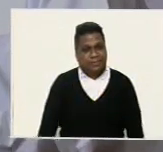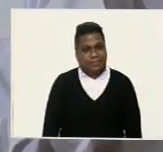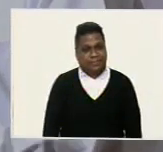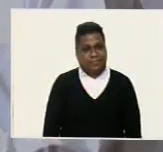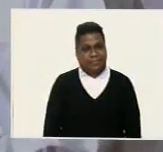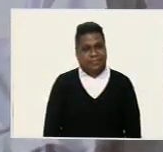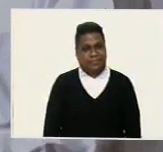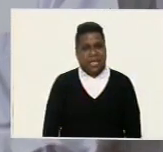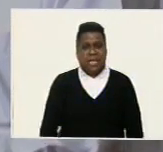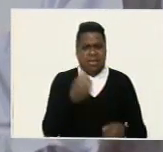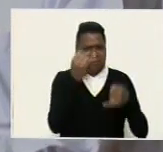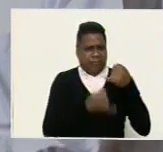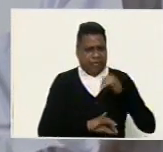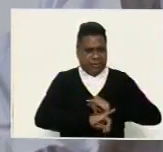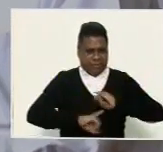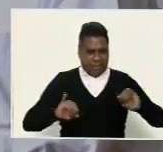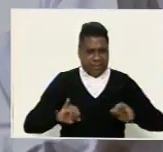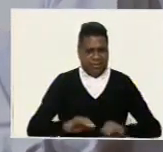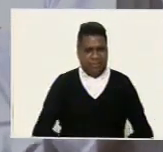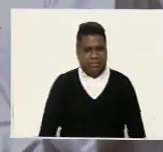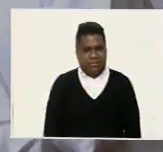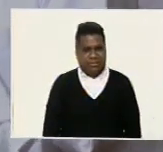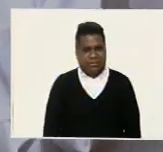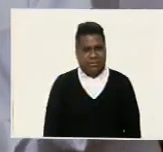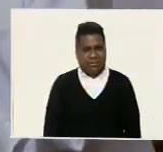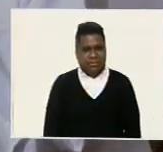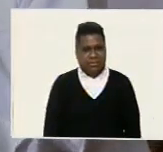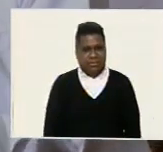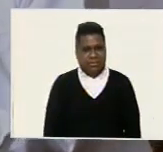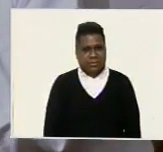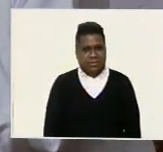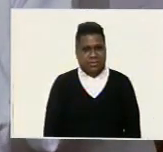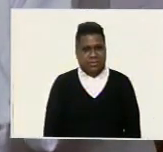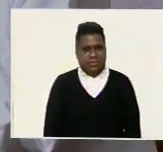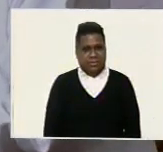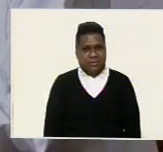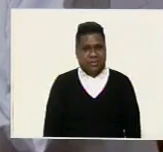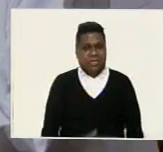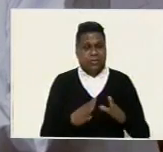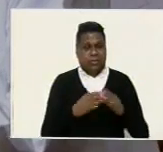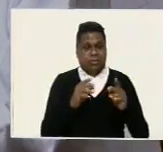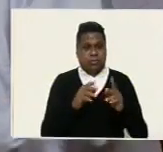Y culmino con esto, el resto de imprenta que quedó